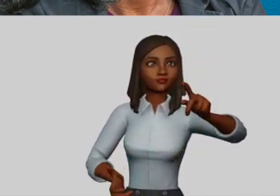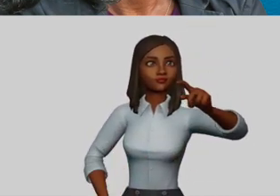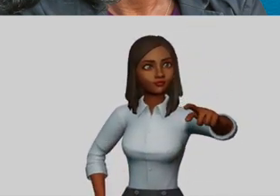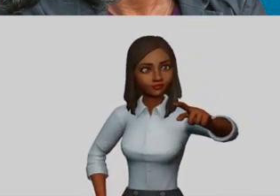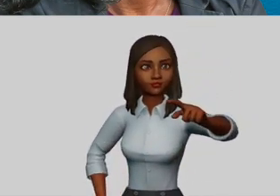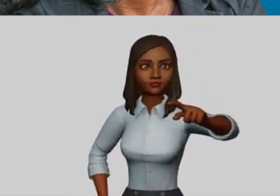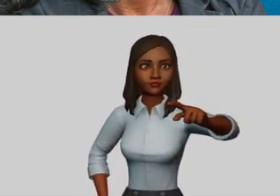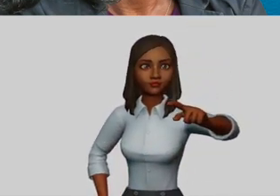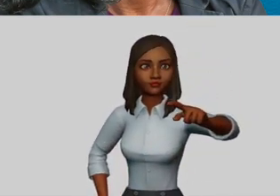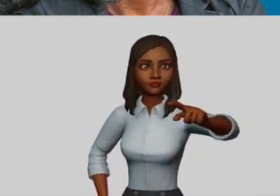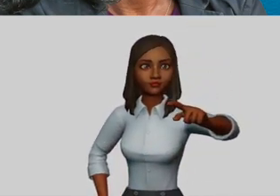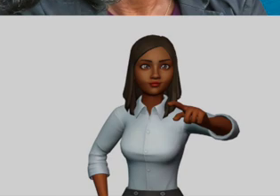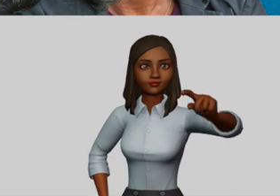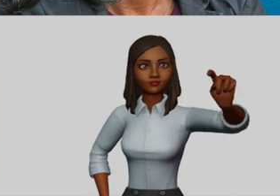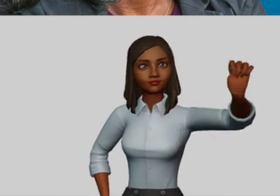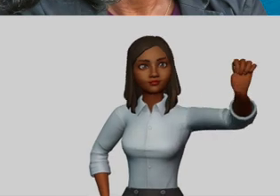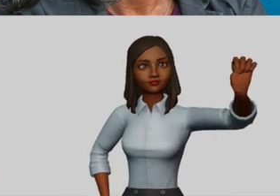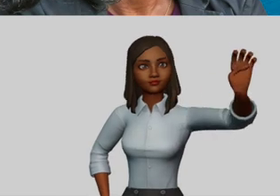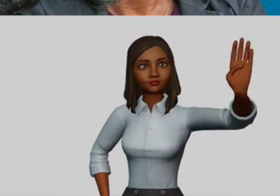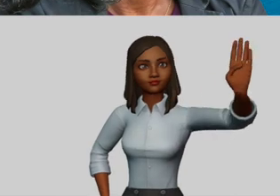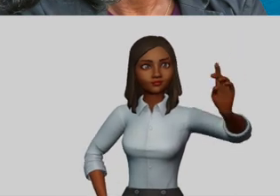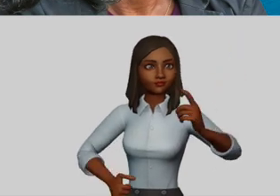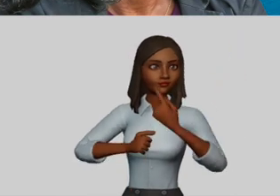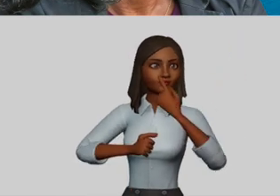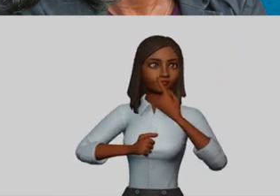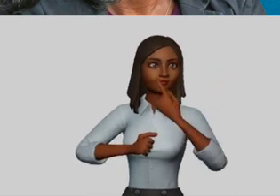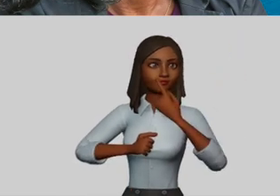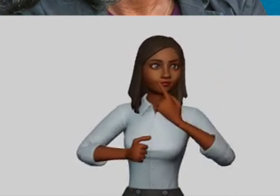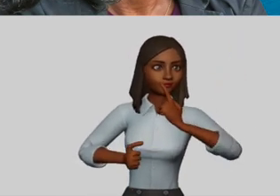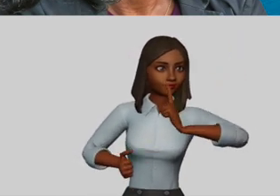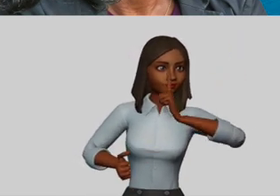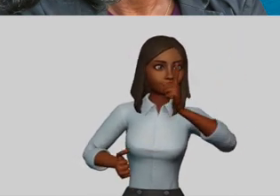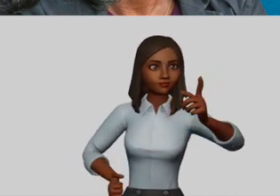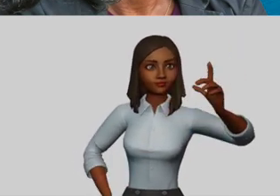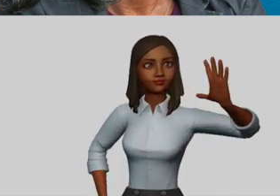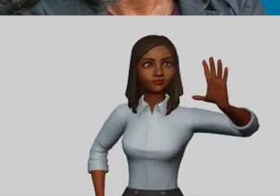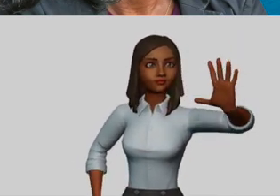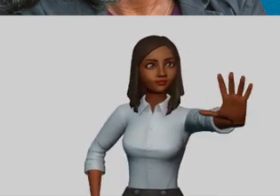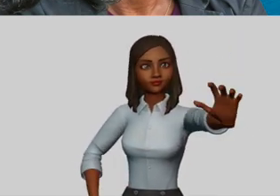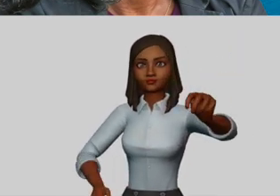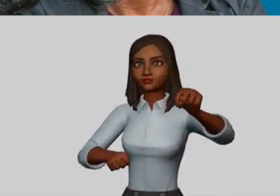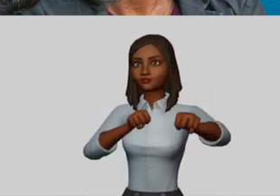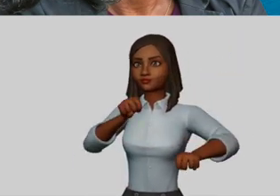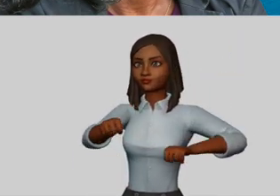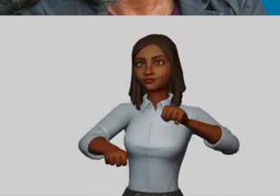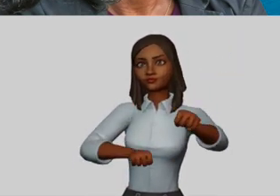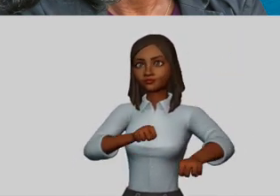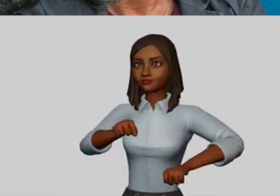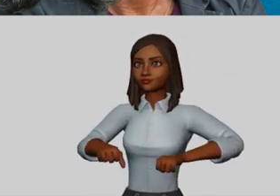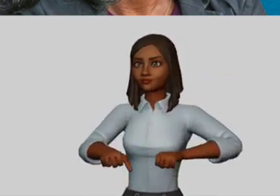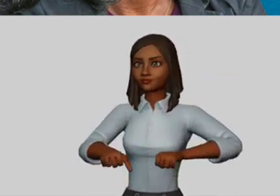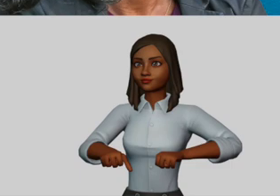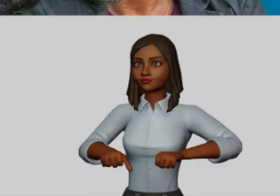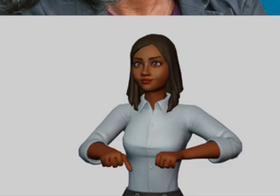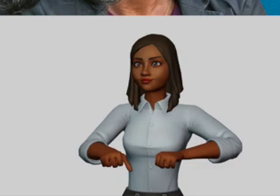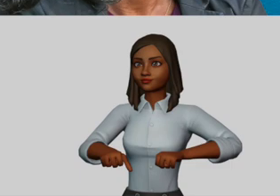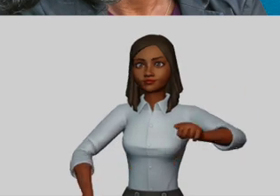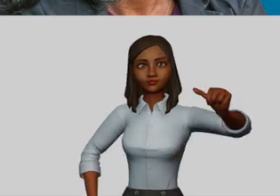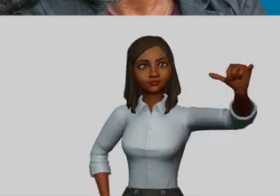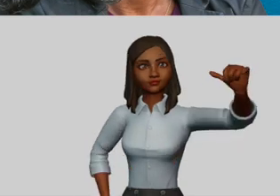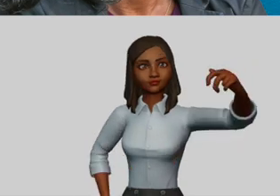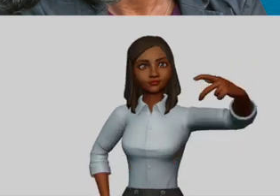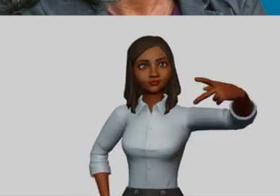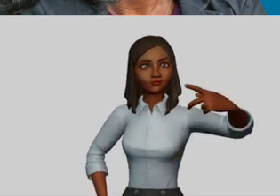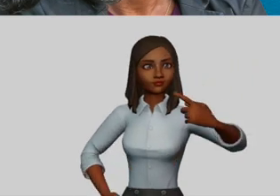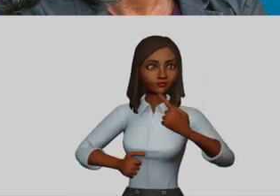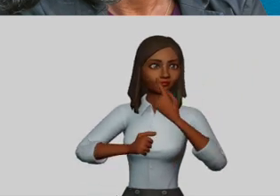Ads, que es para poder anunciar lo que estamos haciendo en Google, en la